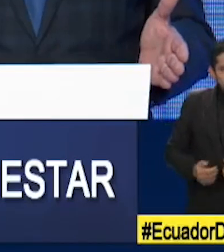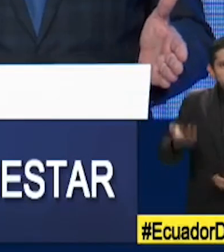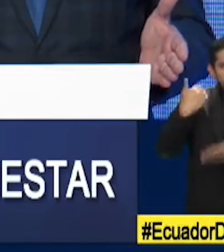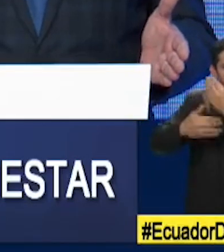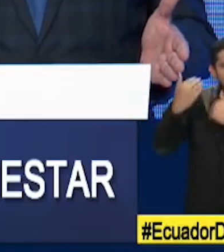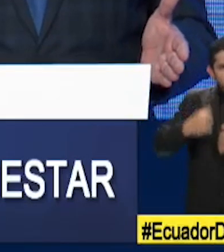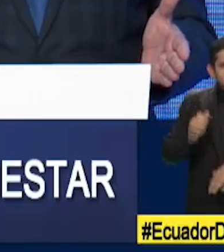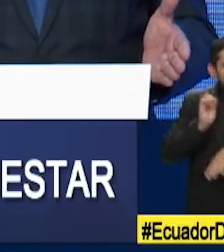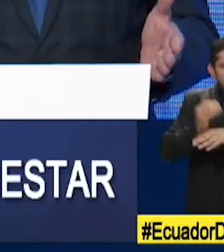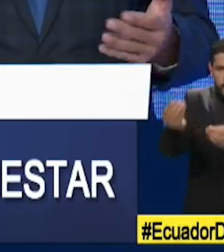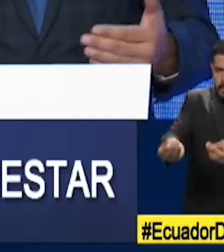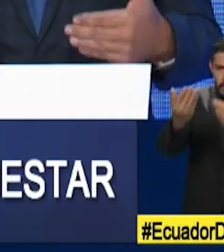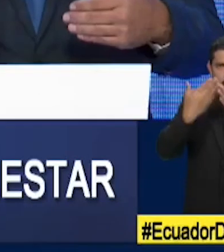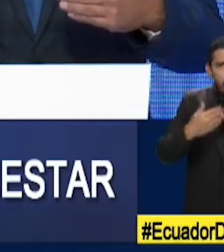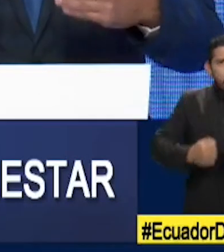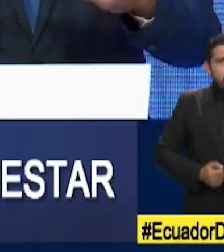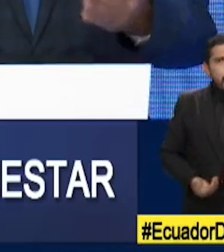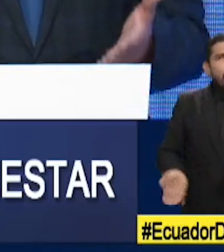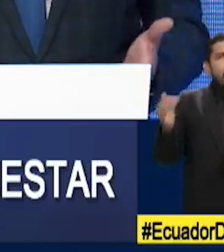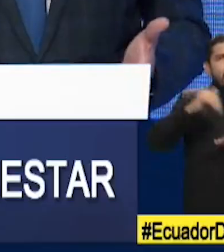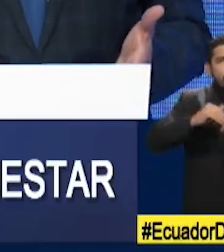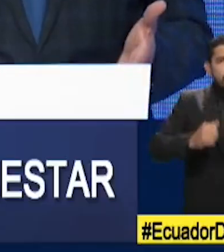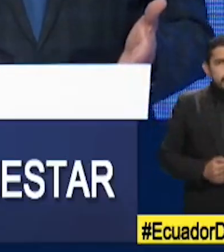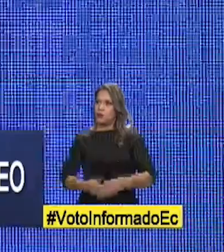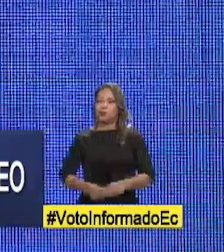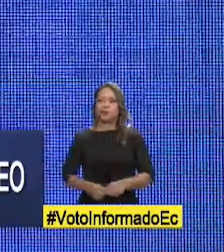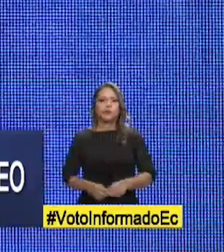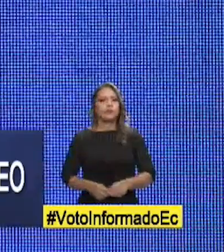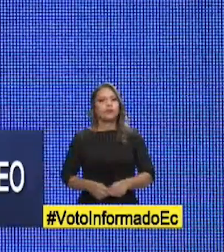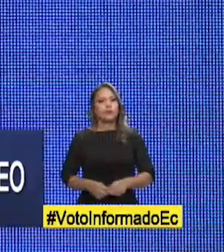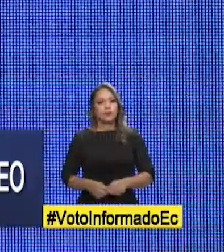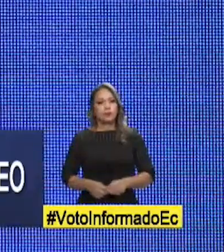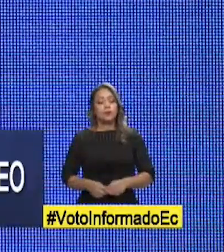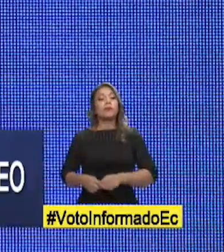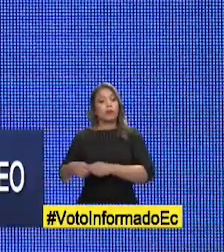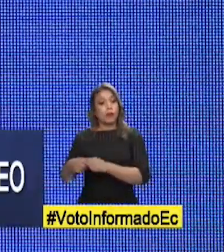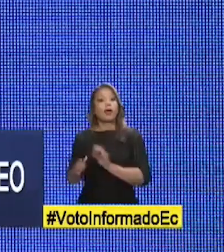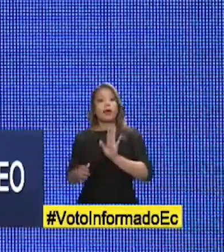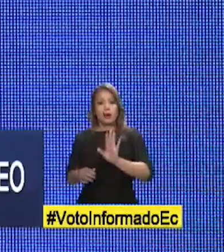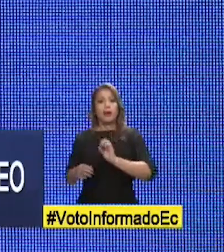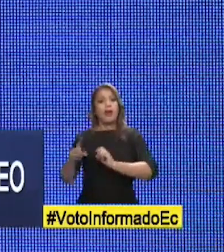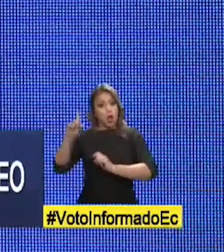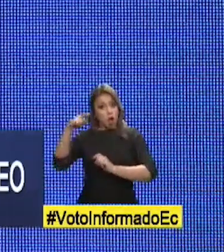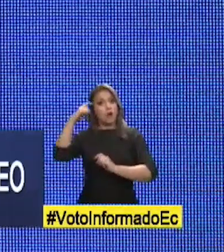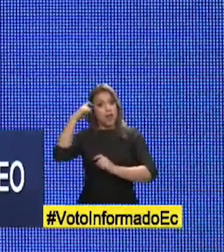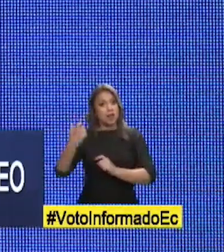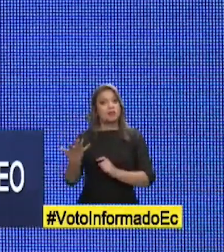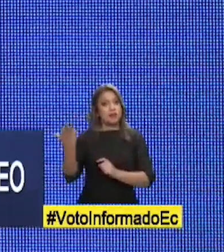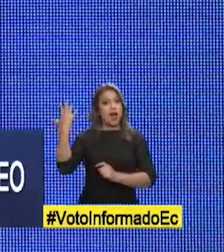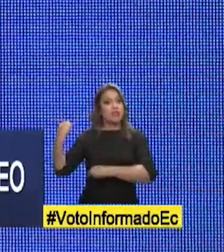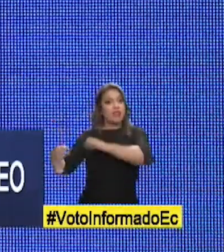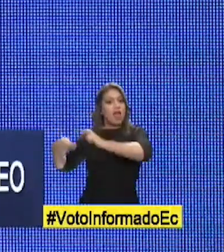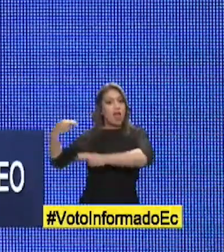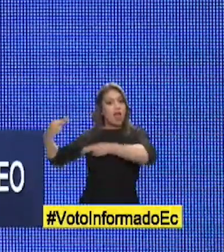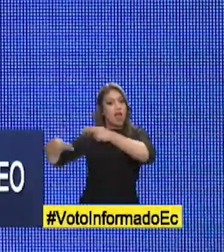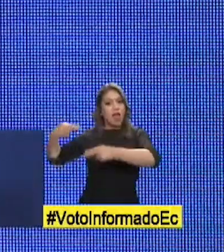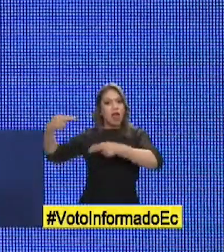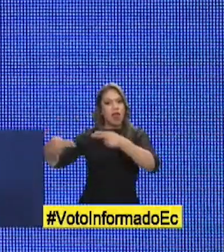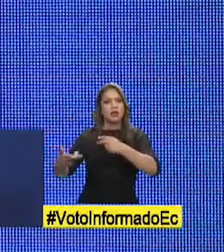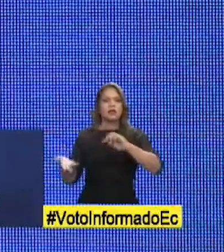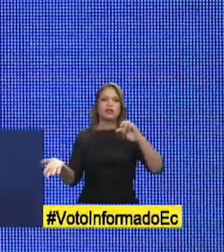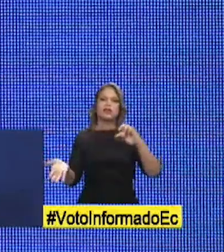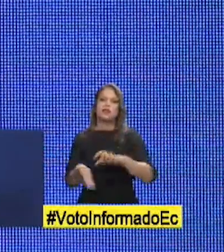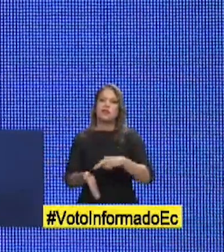y la generación de empleo también formaron parte del diálogo la herencia que nos dejan los gobiernos del pasado es una tragedia nacional